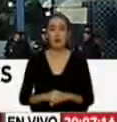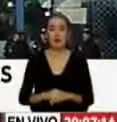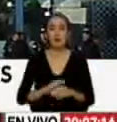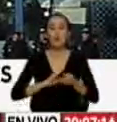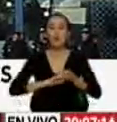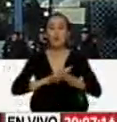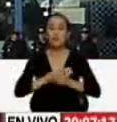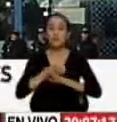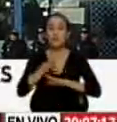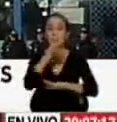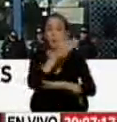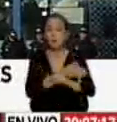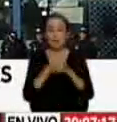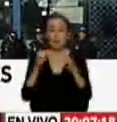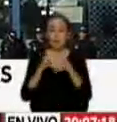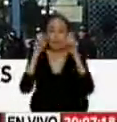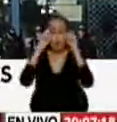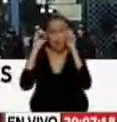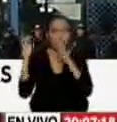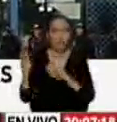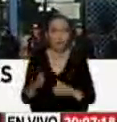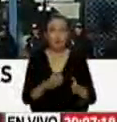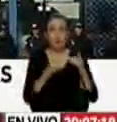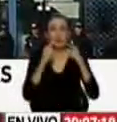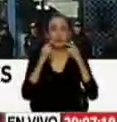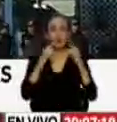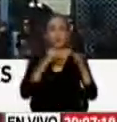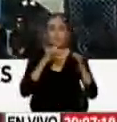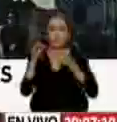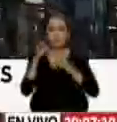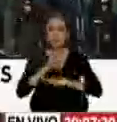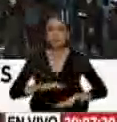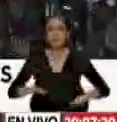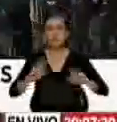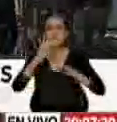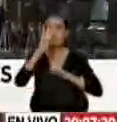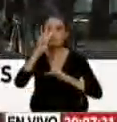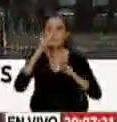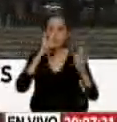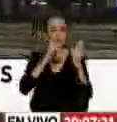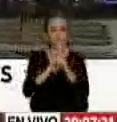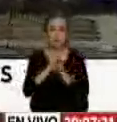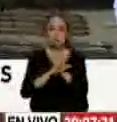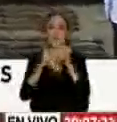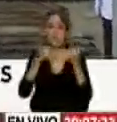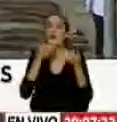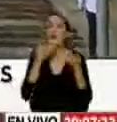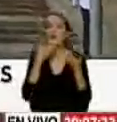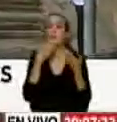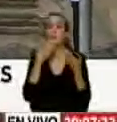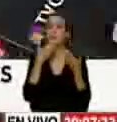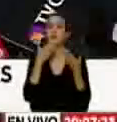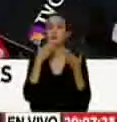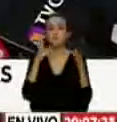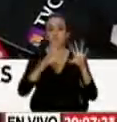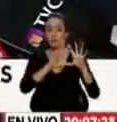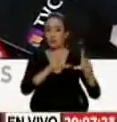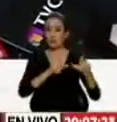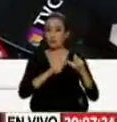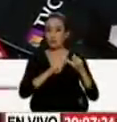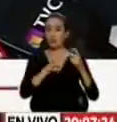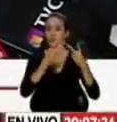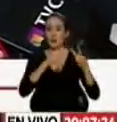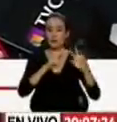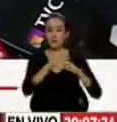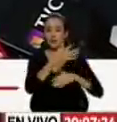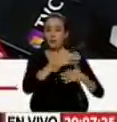el fiscal general Paul Pérez en el propio legislativo comentó que se indaga al momento 4 denuncias por delitos como concusión y cohecho. Analizar todos los